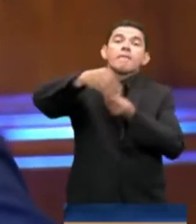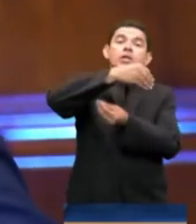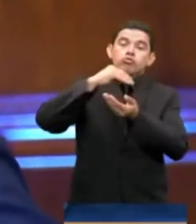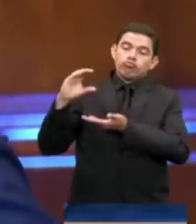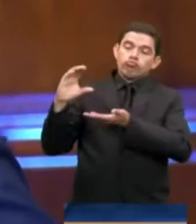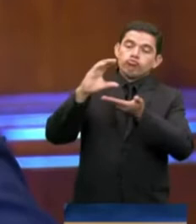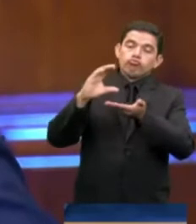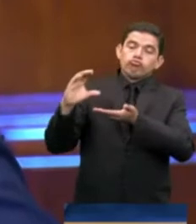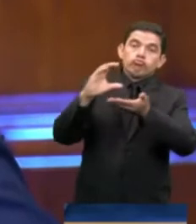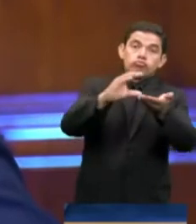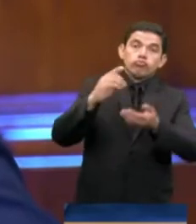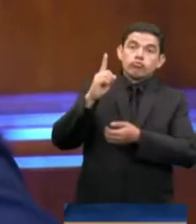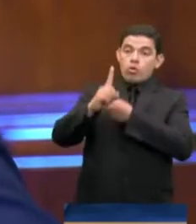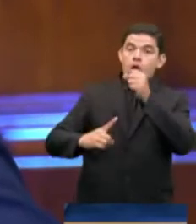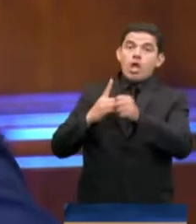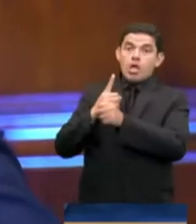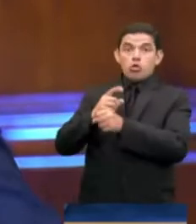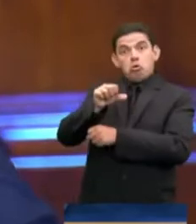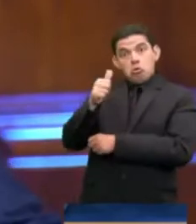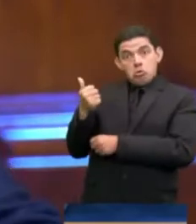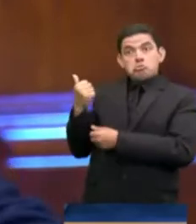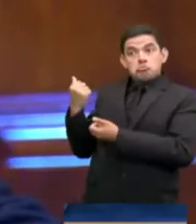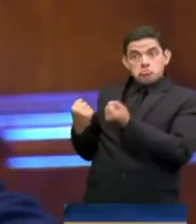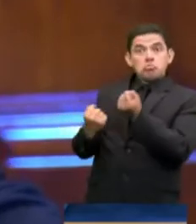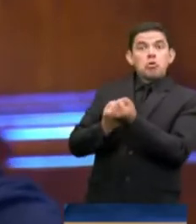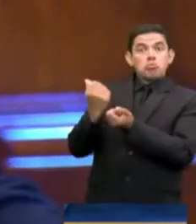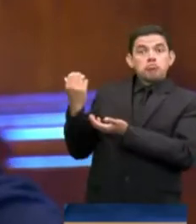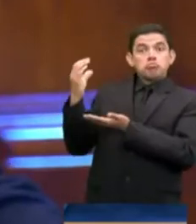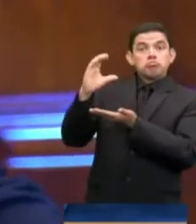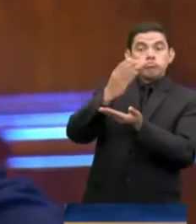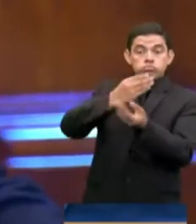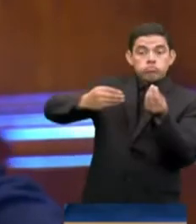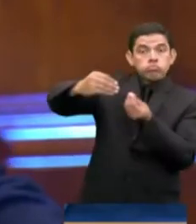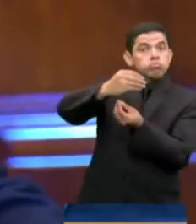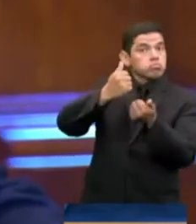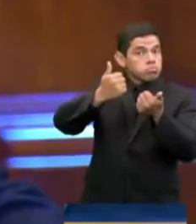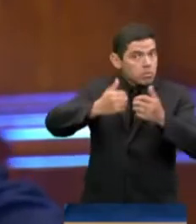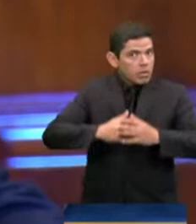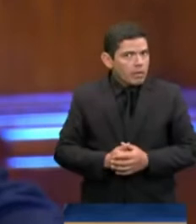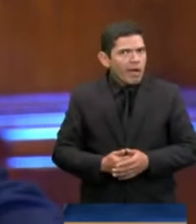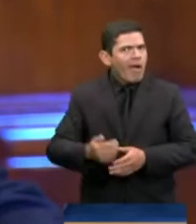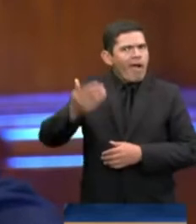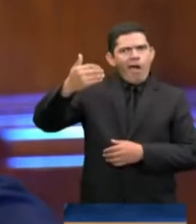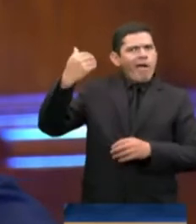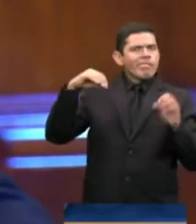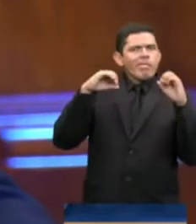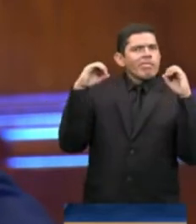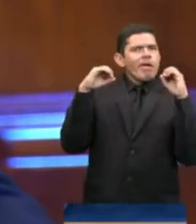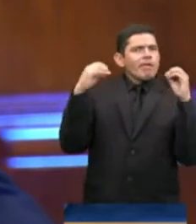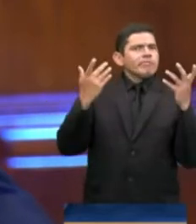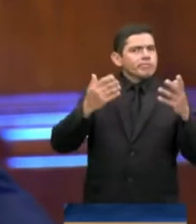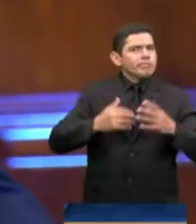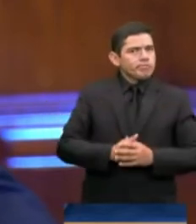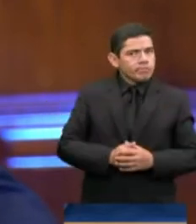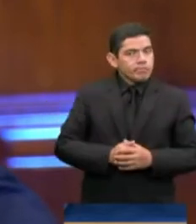comprometidas durante este primer año de gobierno, cifra que no se veía en mucho tiempo.